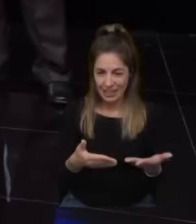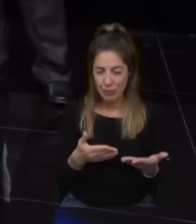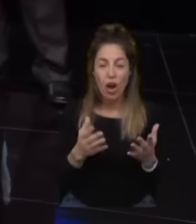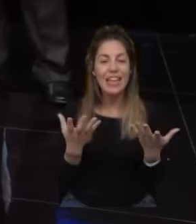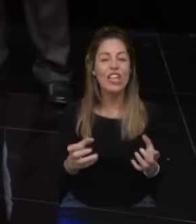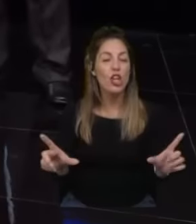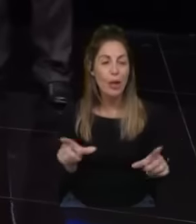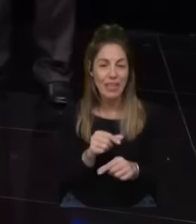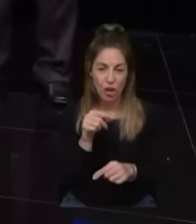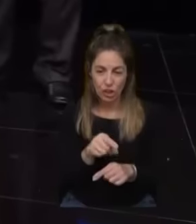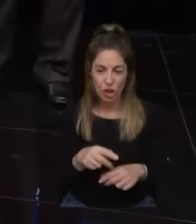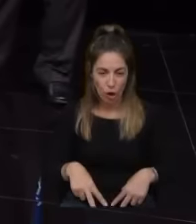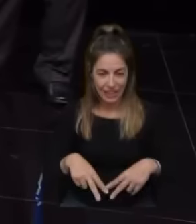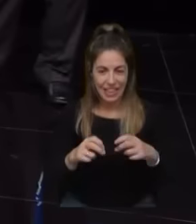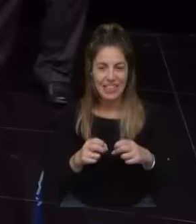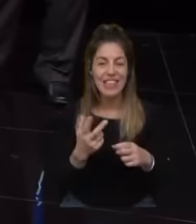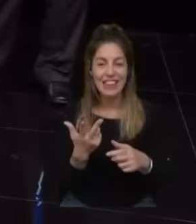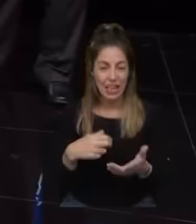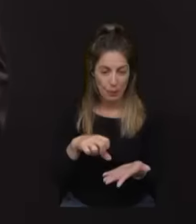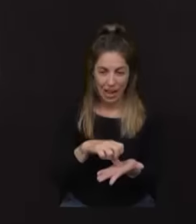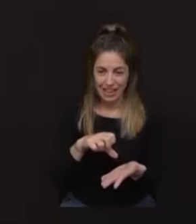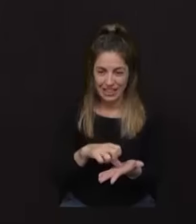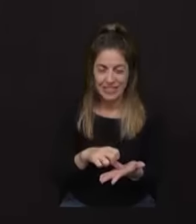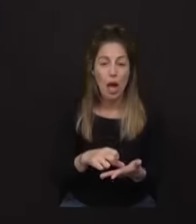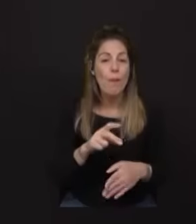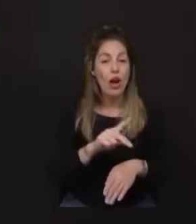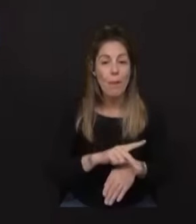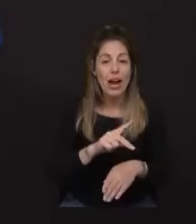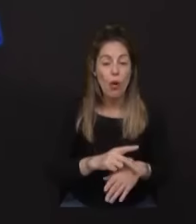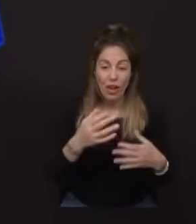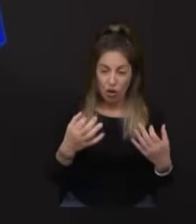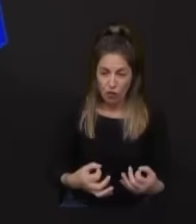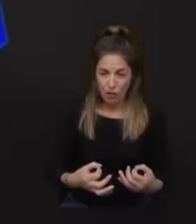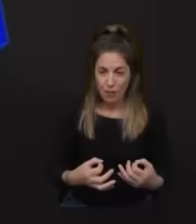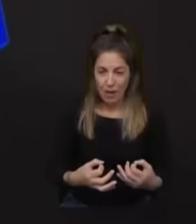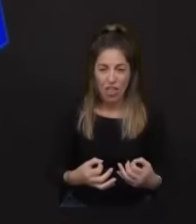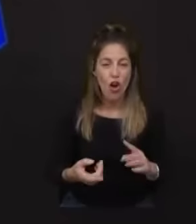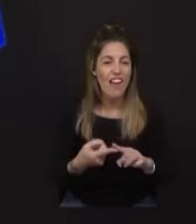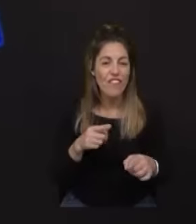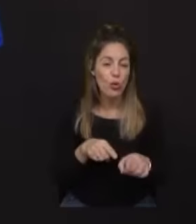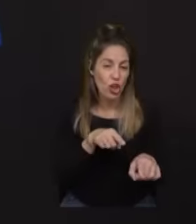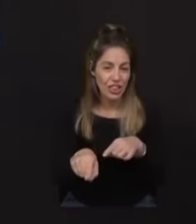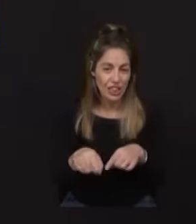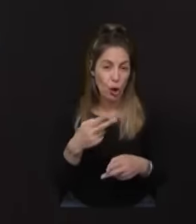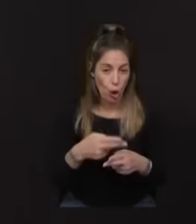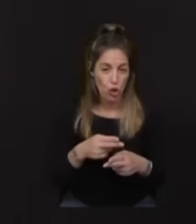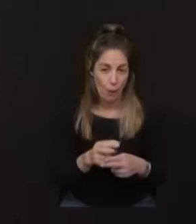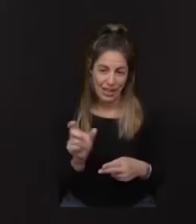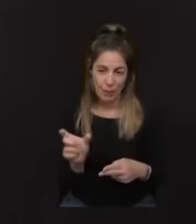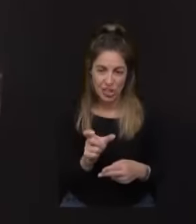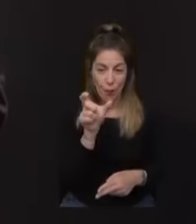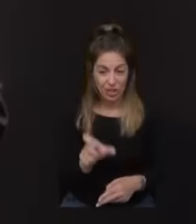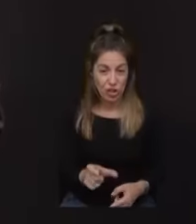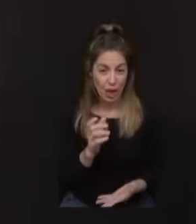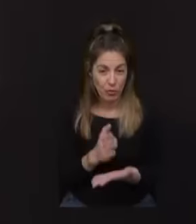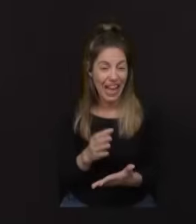cerrar contigo y este análisis a tres bandas de tres países, porque en Paraguay está confirmado ya el vínculo directo con nombres y apellidos y gente imputada